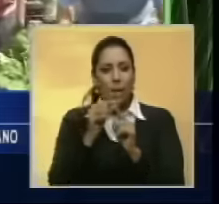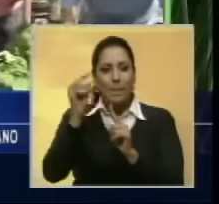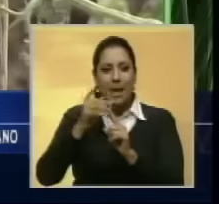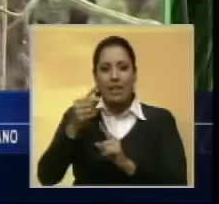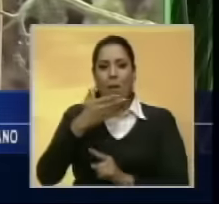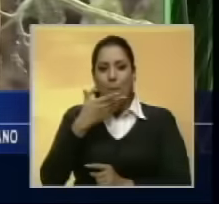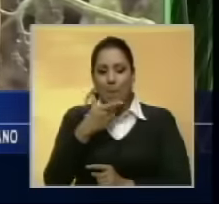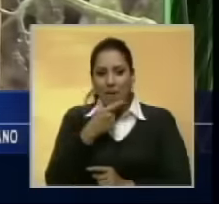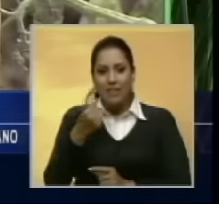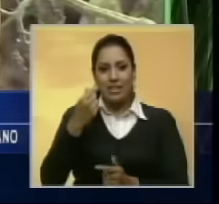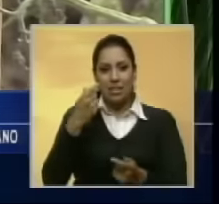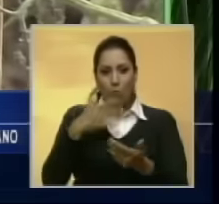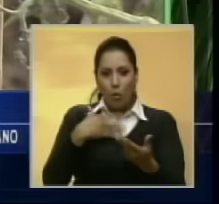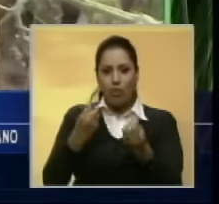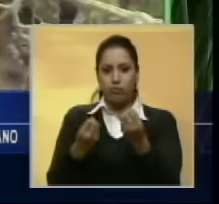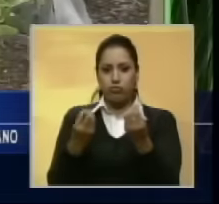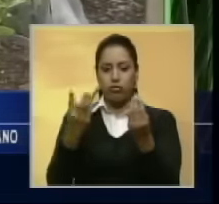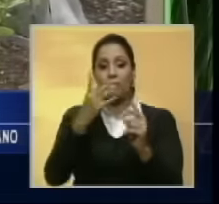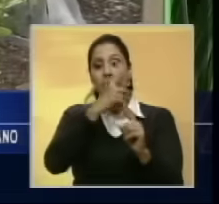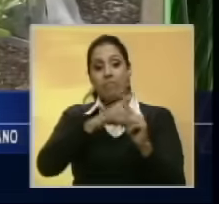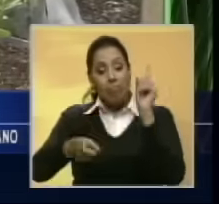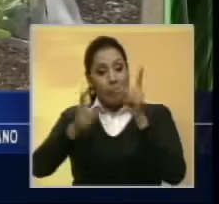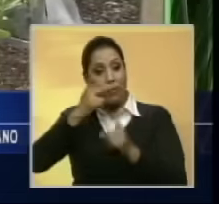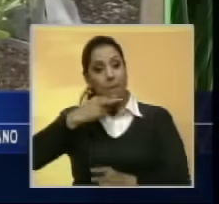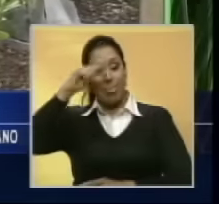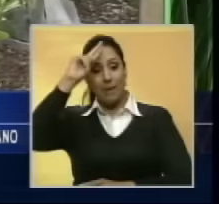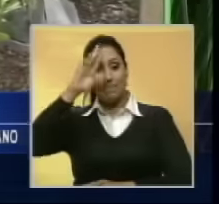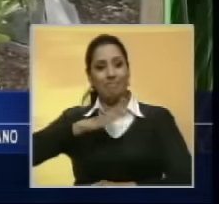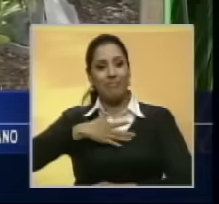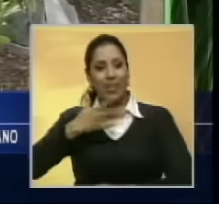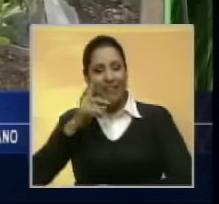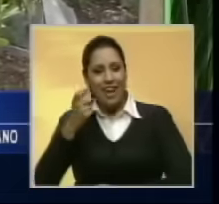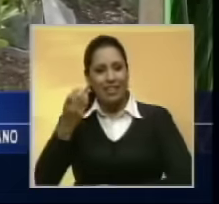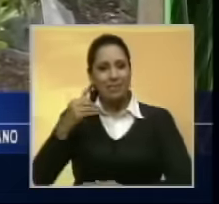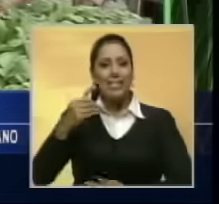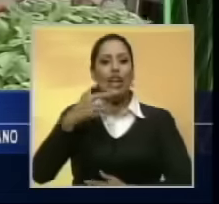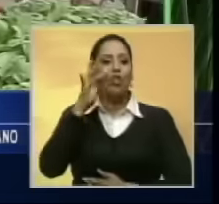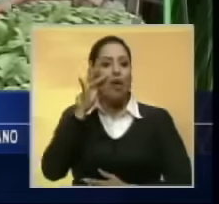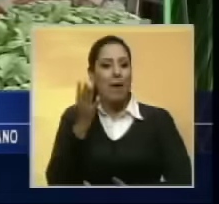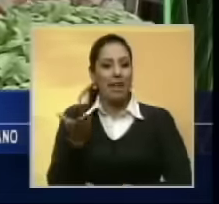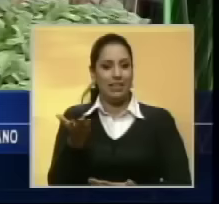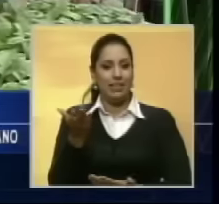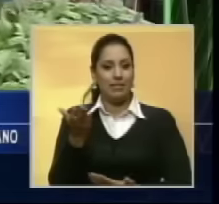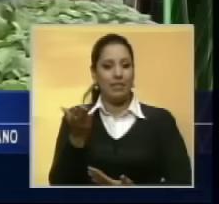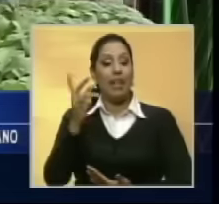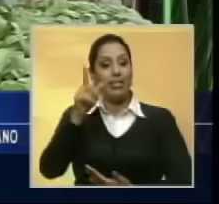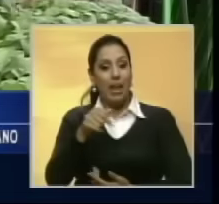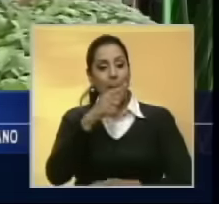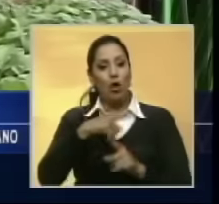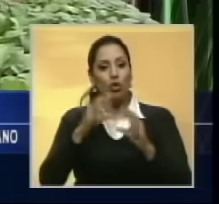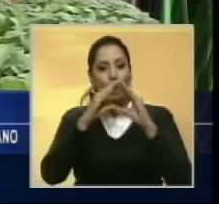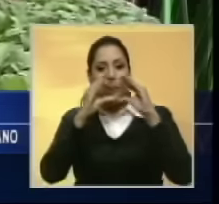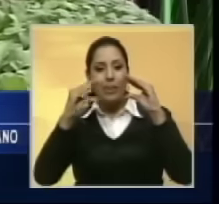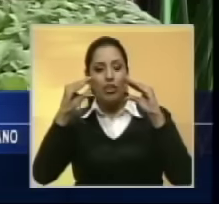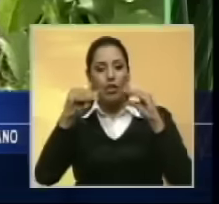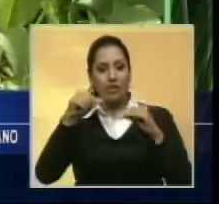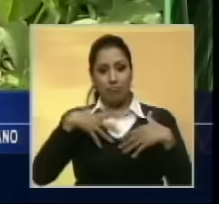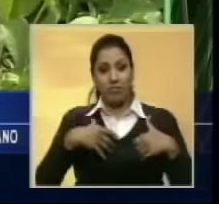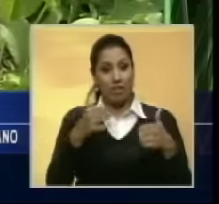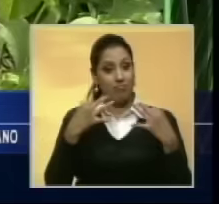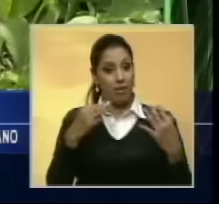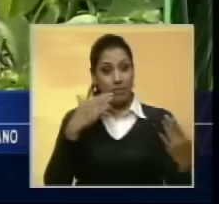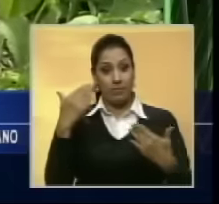que pueden más o menos sembrar, pero algunos padres han venido que quieren cosechar también el tomate y también el pimentón. Esto es sano.